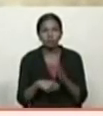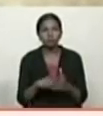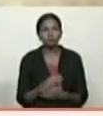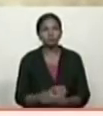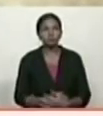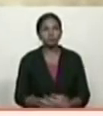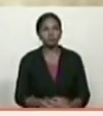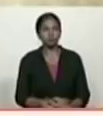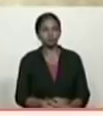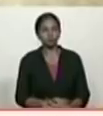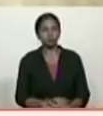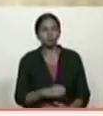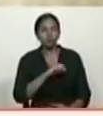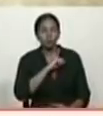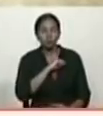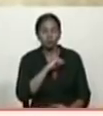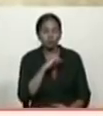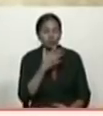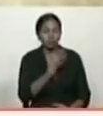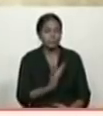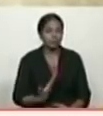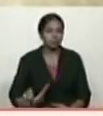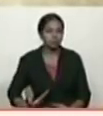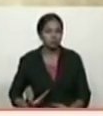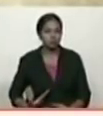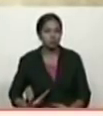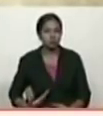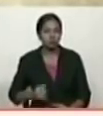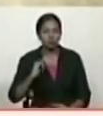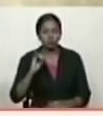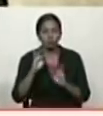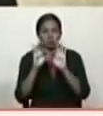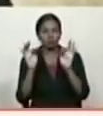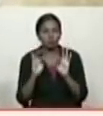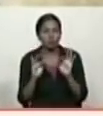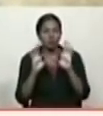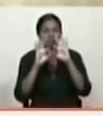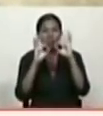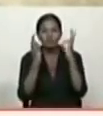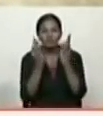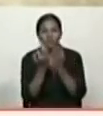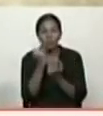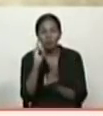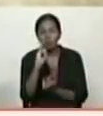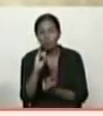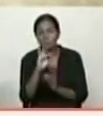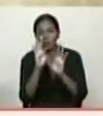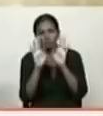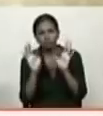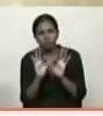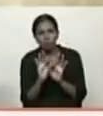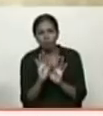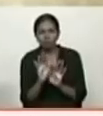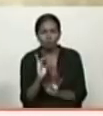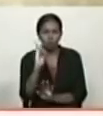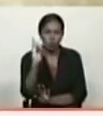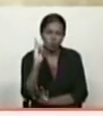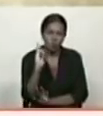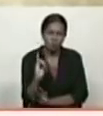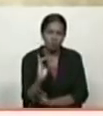o demonización del presidente al-Assad, su entorno, su familia, el mismo esquema, el mismo patrón que se